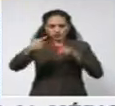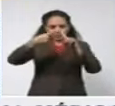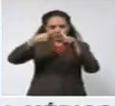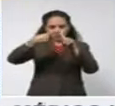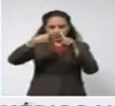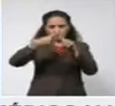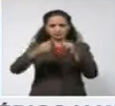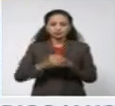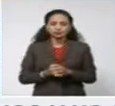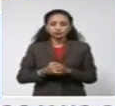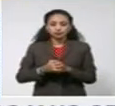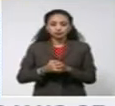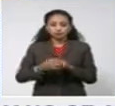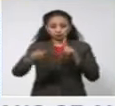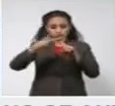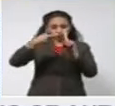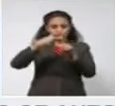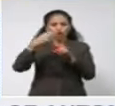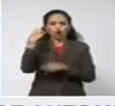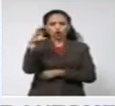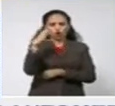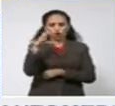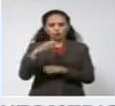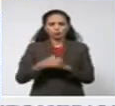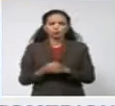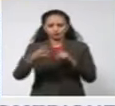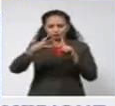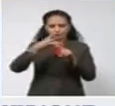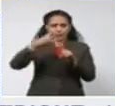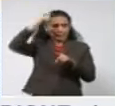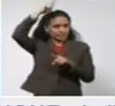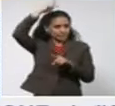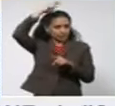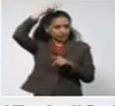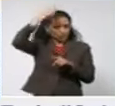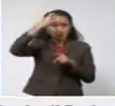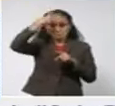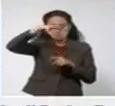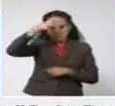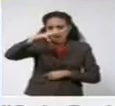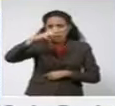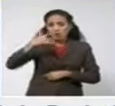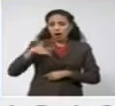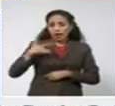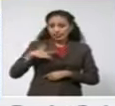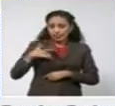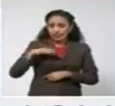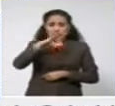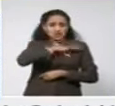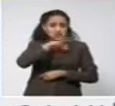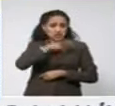sigue Colombia, Perú, México, Argentina, Chile, Canadá,